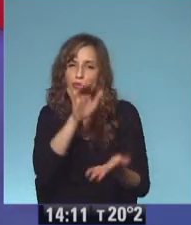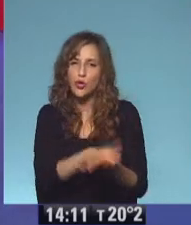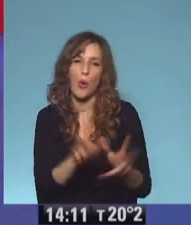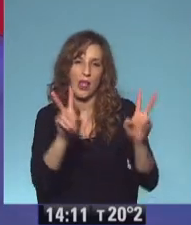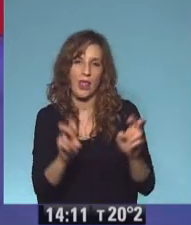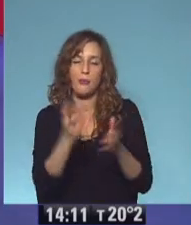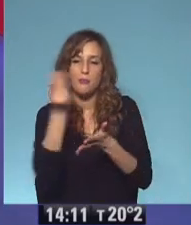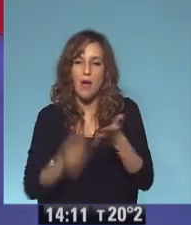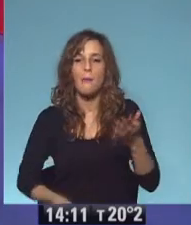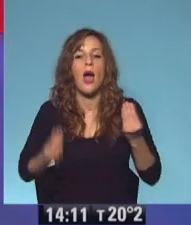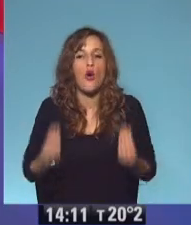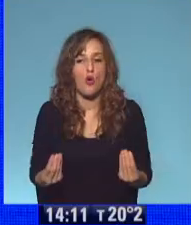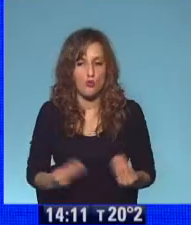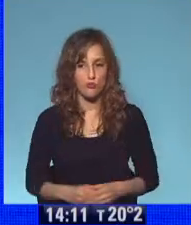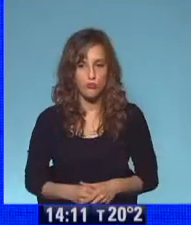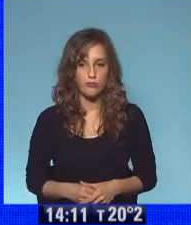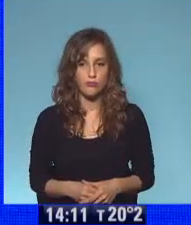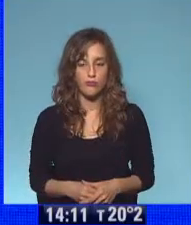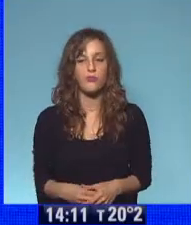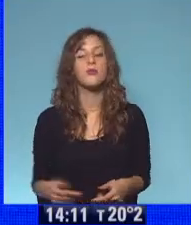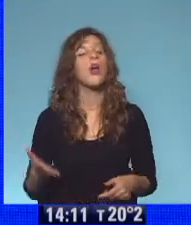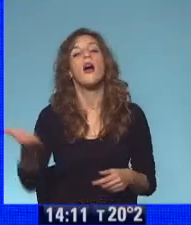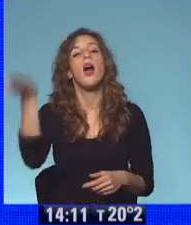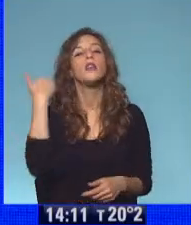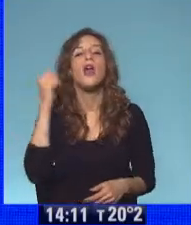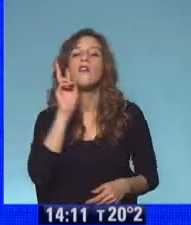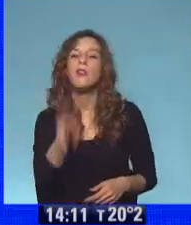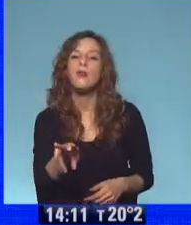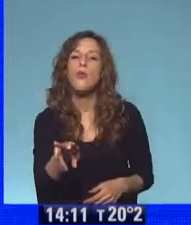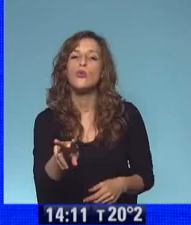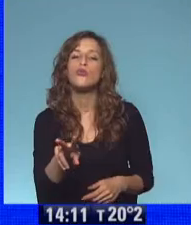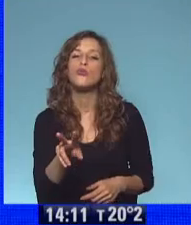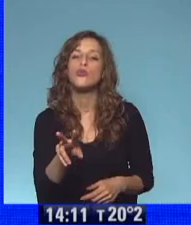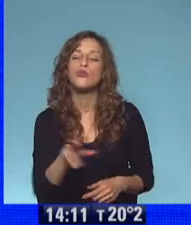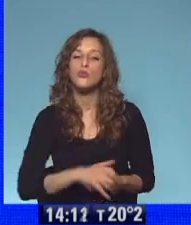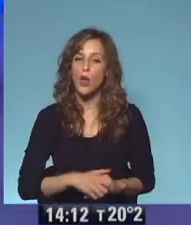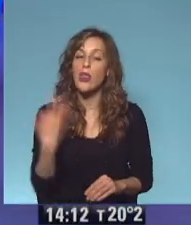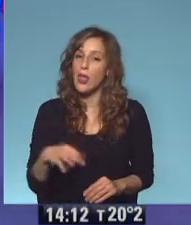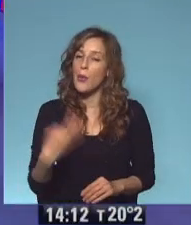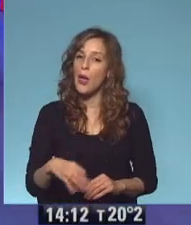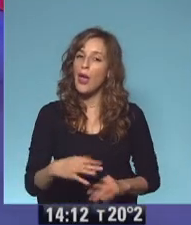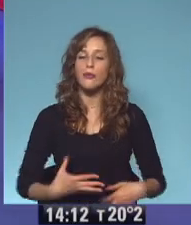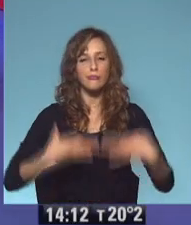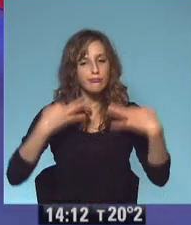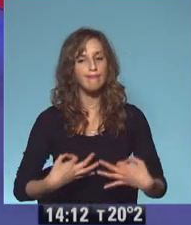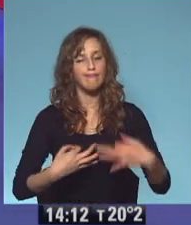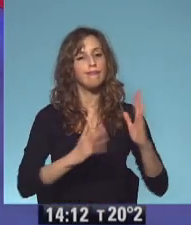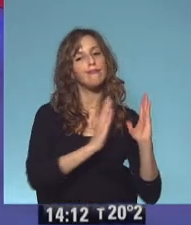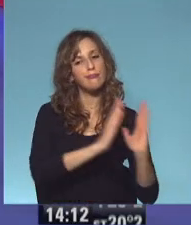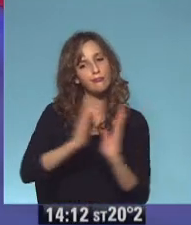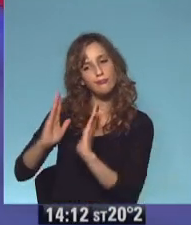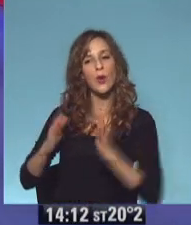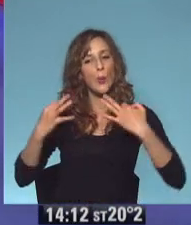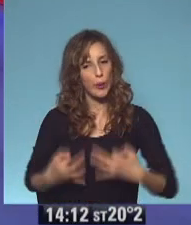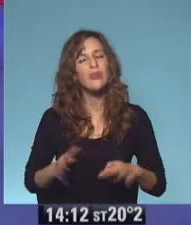Es verdad, es verdad. Sí, aparte, ayer estábamos viendo que los teníamos que organizar, ¿no? Sí. Que teníamos que tener puntos de referencia.